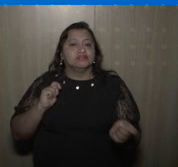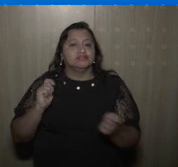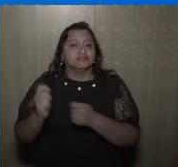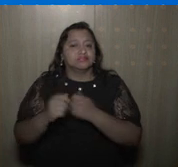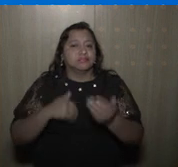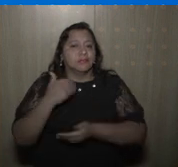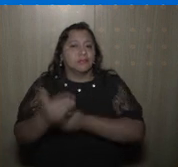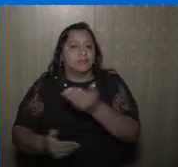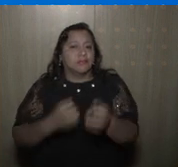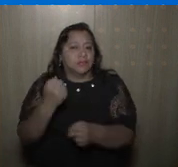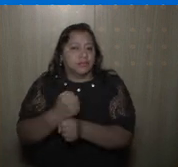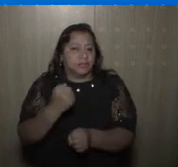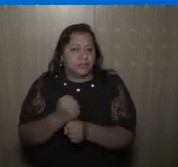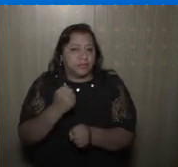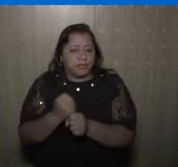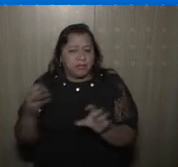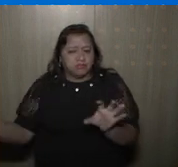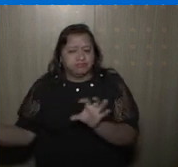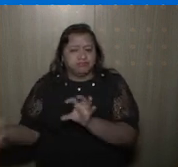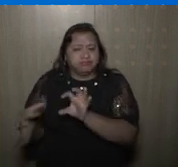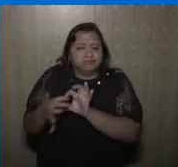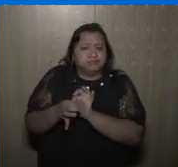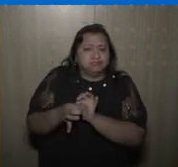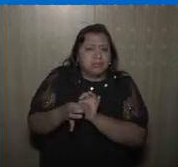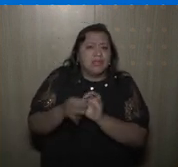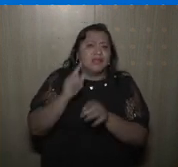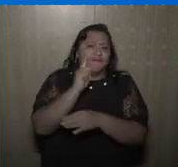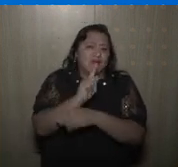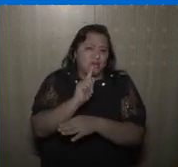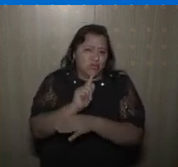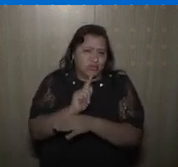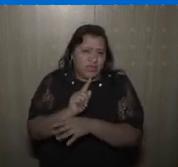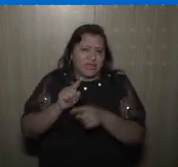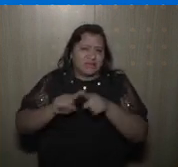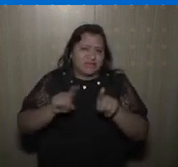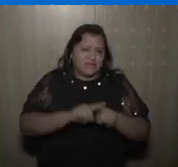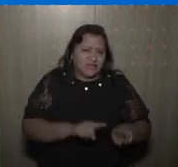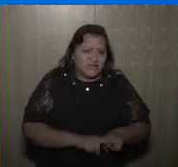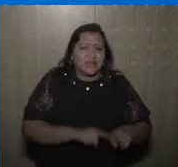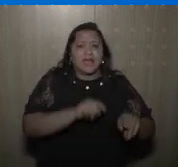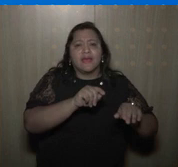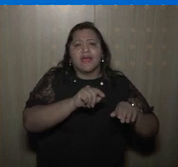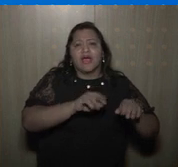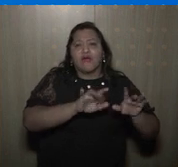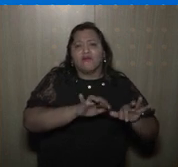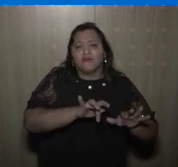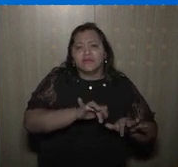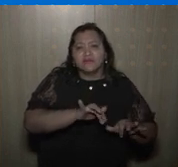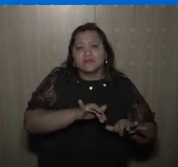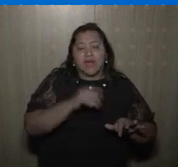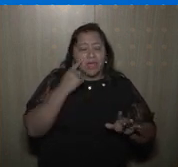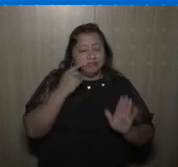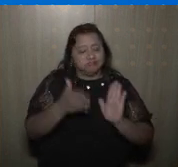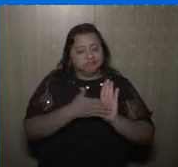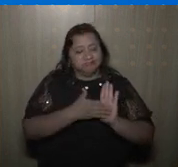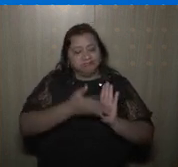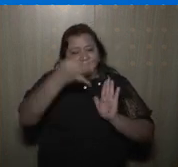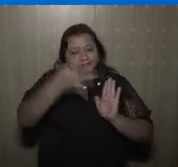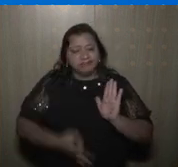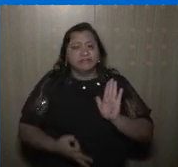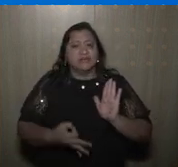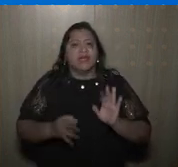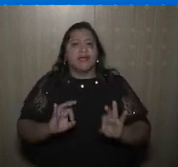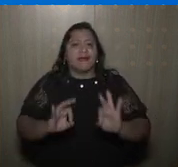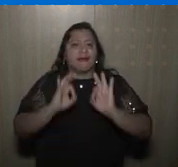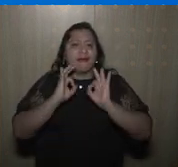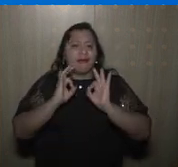se realiza de forma articulada entre las facultades y la Oficina de Autoevaluación y Acreditación, la cual verifica el aseguramiento de la calidad